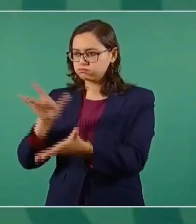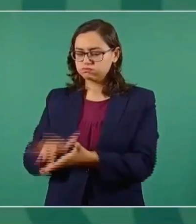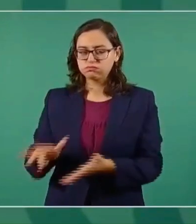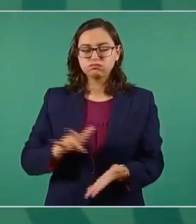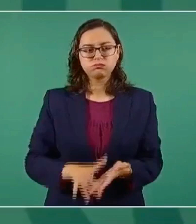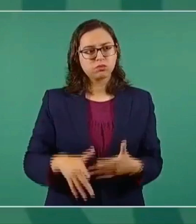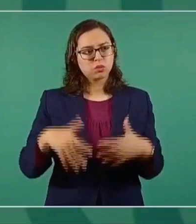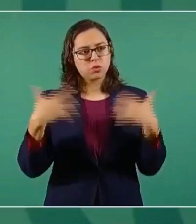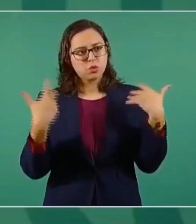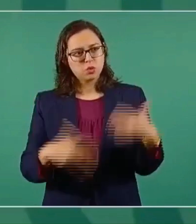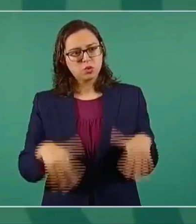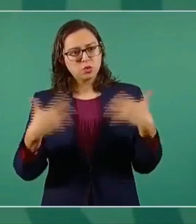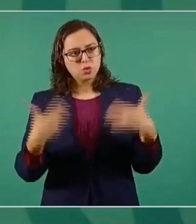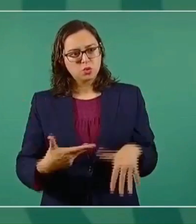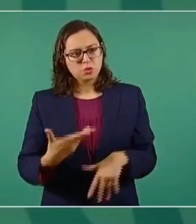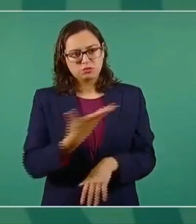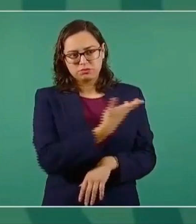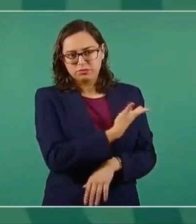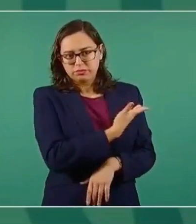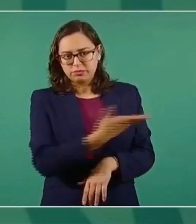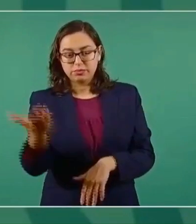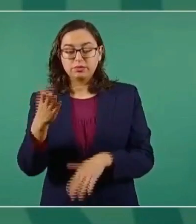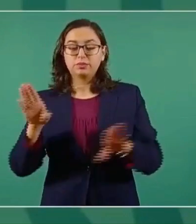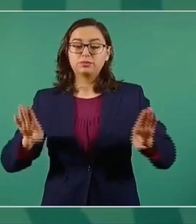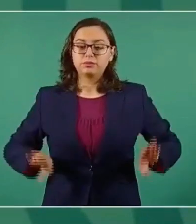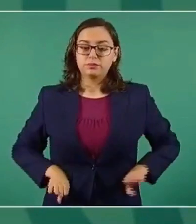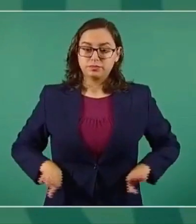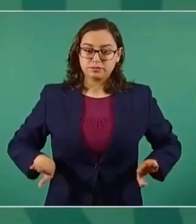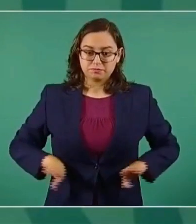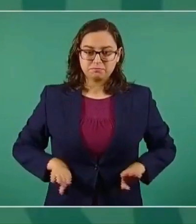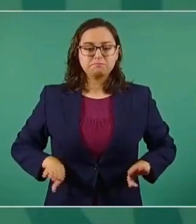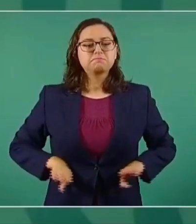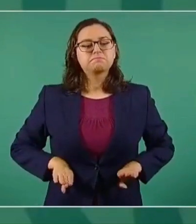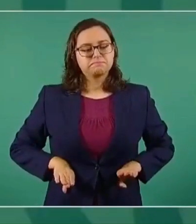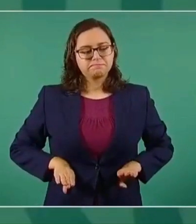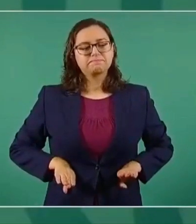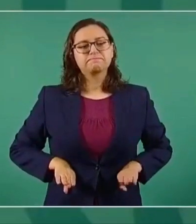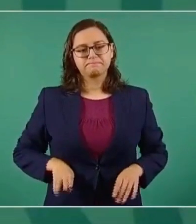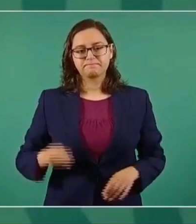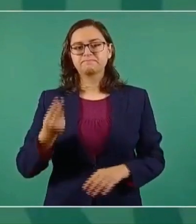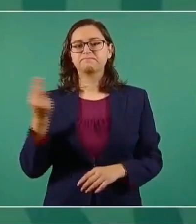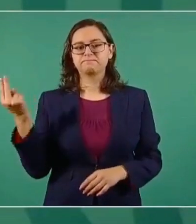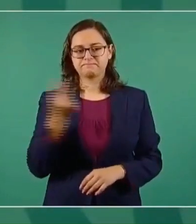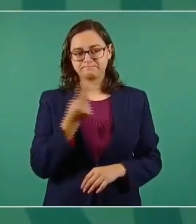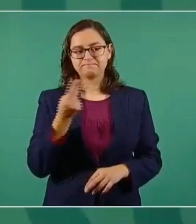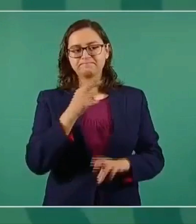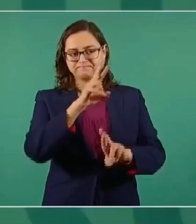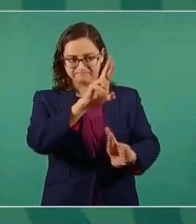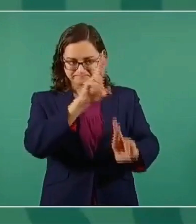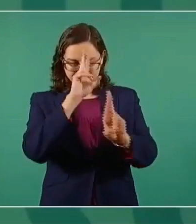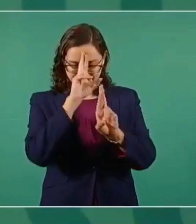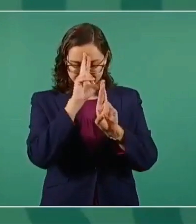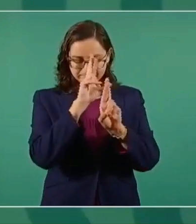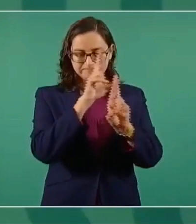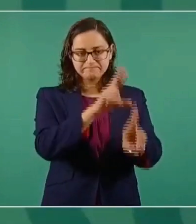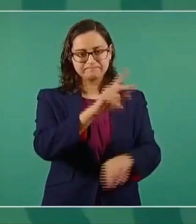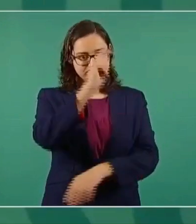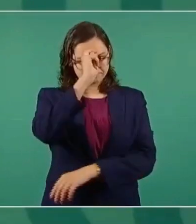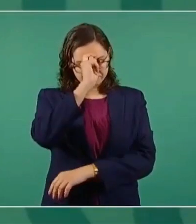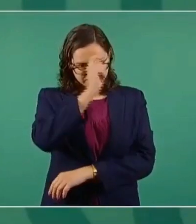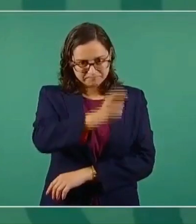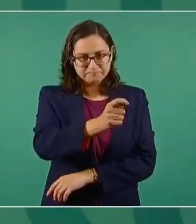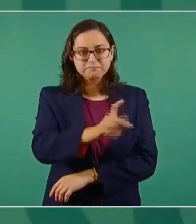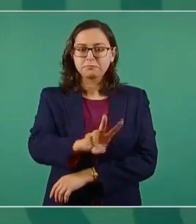más complejo para poderlo hacer, es la que merece todo nuestro respeto y es a aquellos a